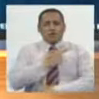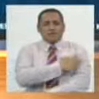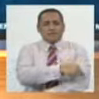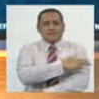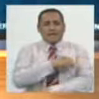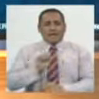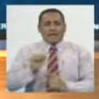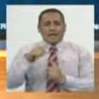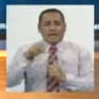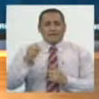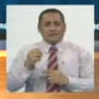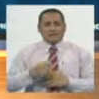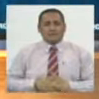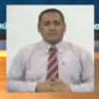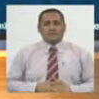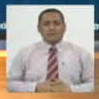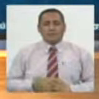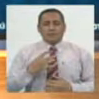Ate.